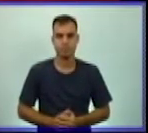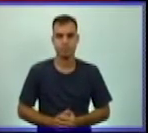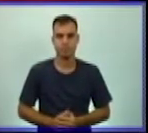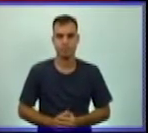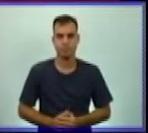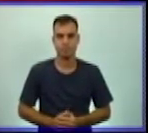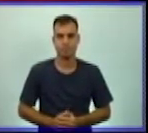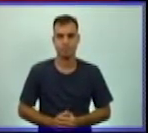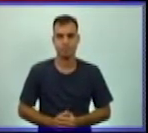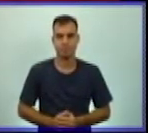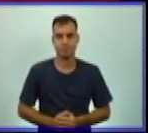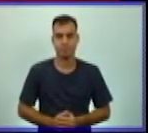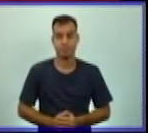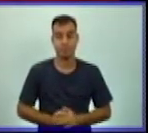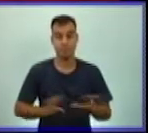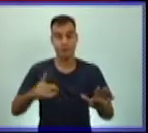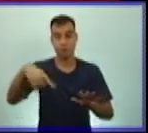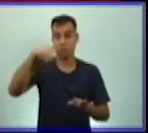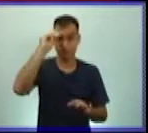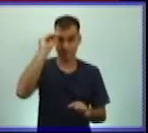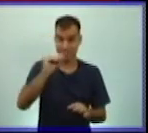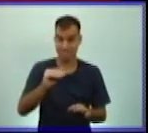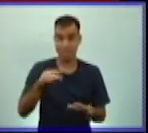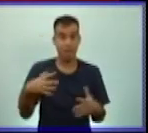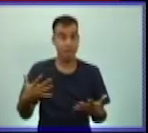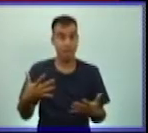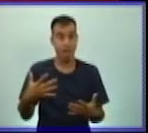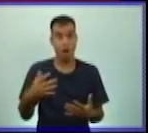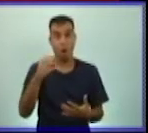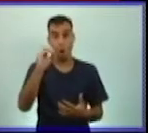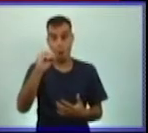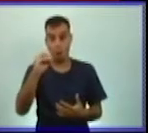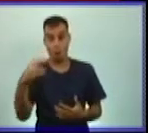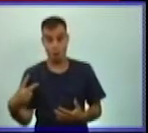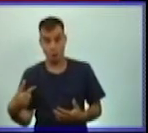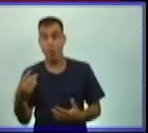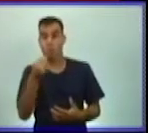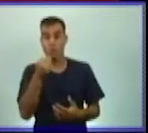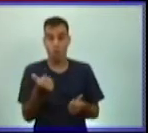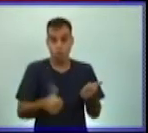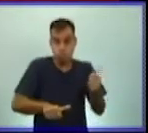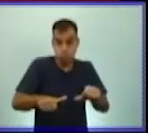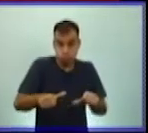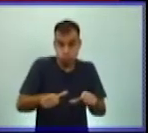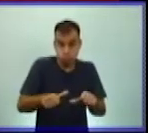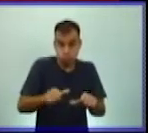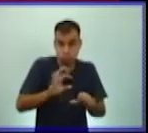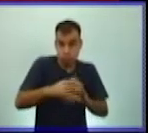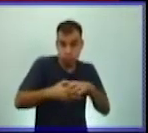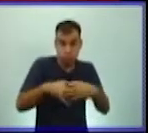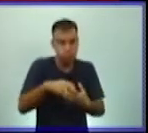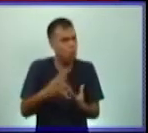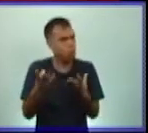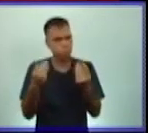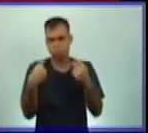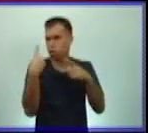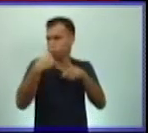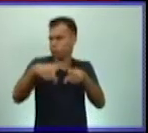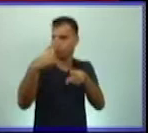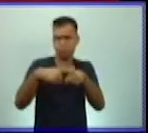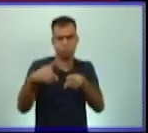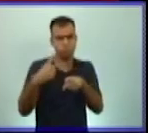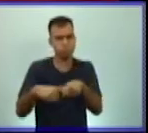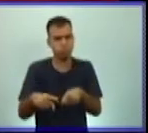Bien, como ustedes conocen, el dioxígeno puede reaccionar con muchas sustancias, tanto sustancias